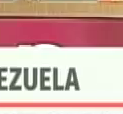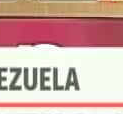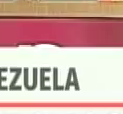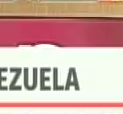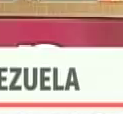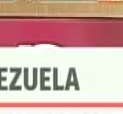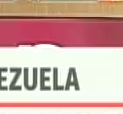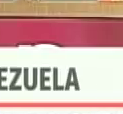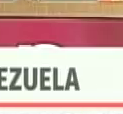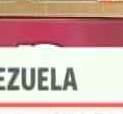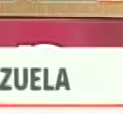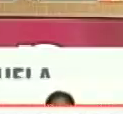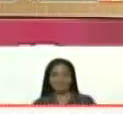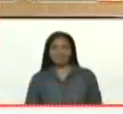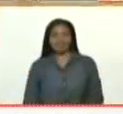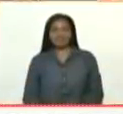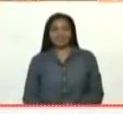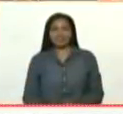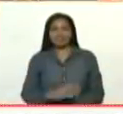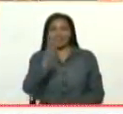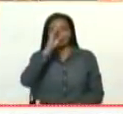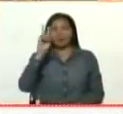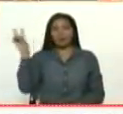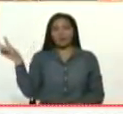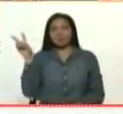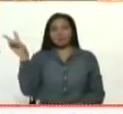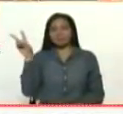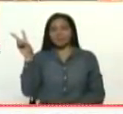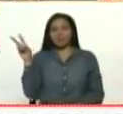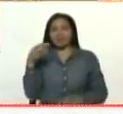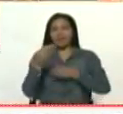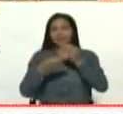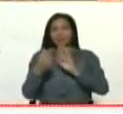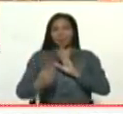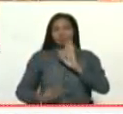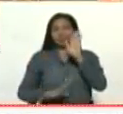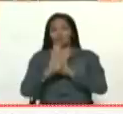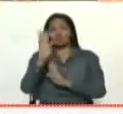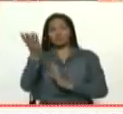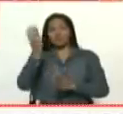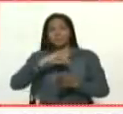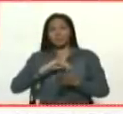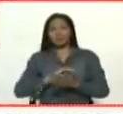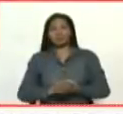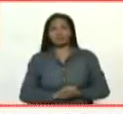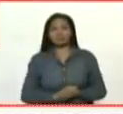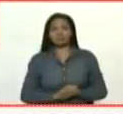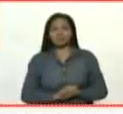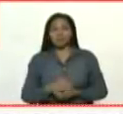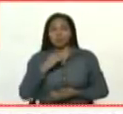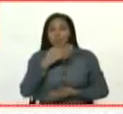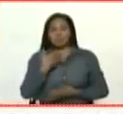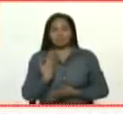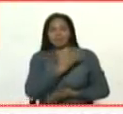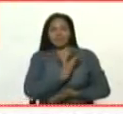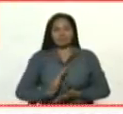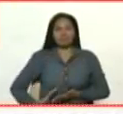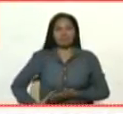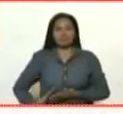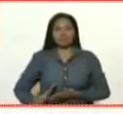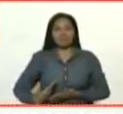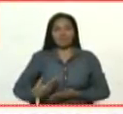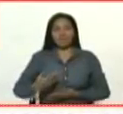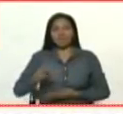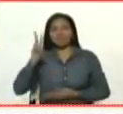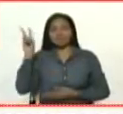posicionando, fortaleciendo y haciendo crecer. Yo quisiera que el presidente del Banco de Venezuela,